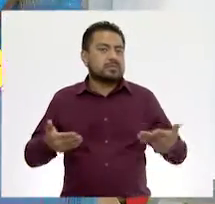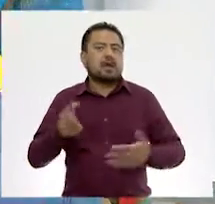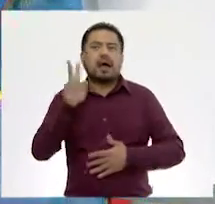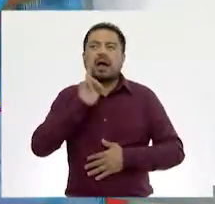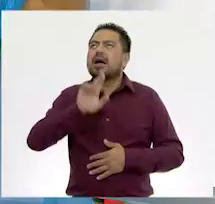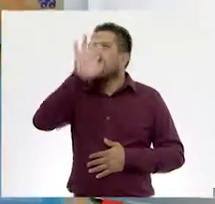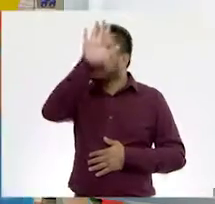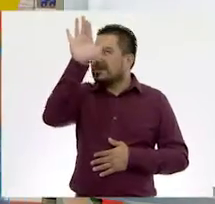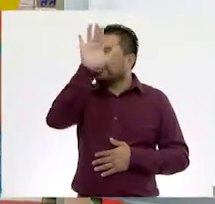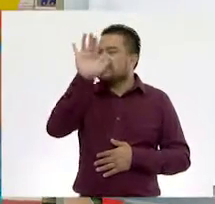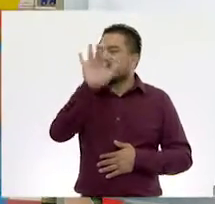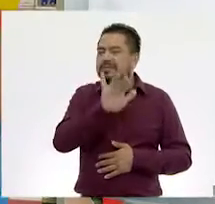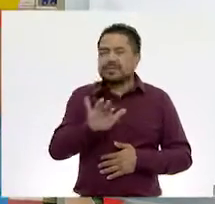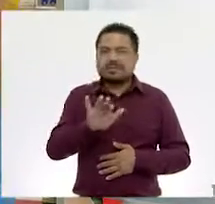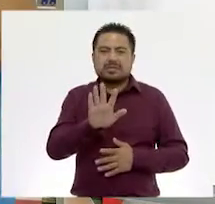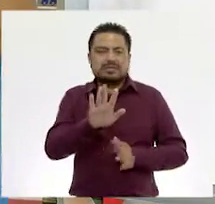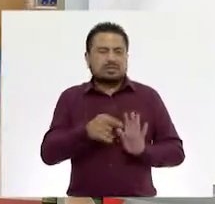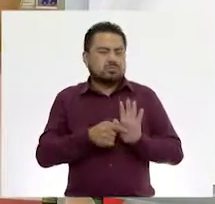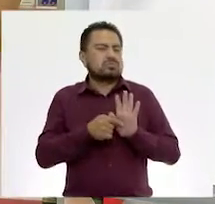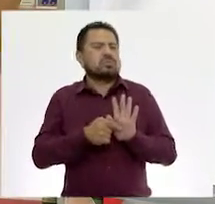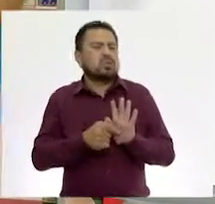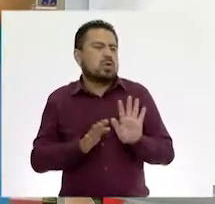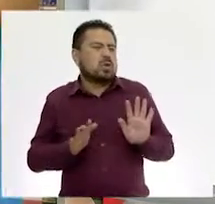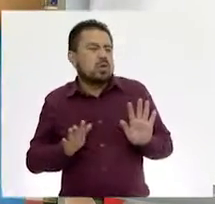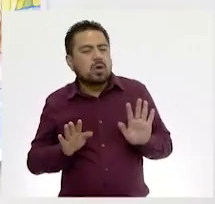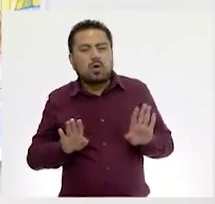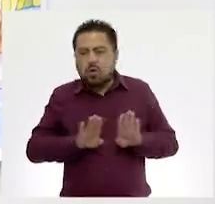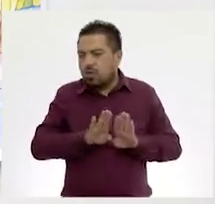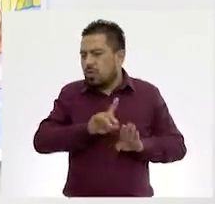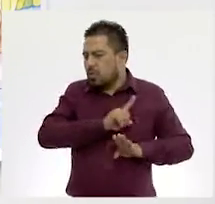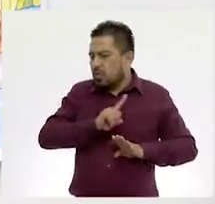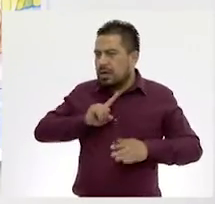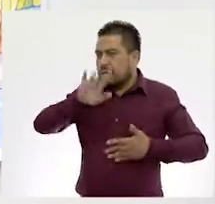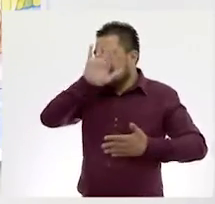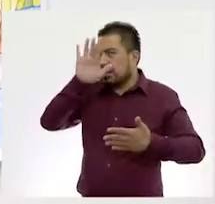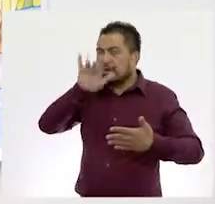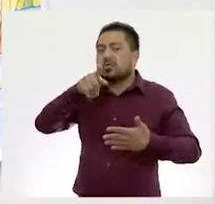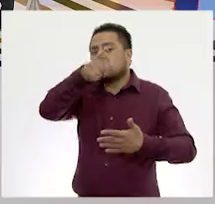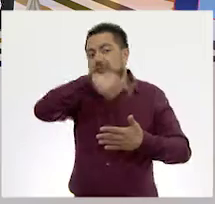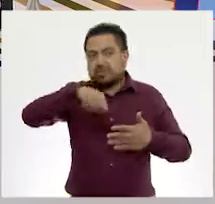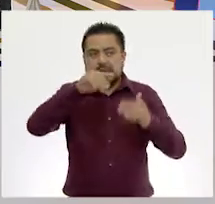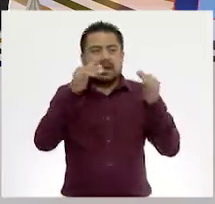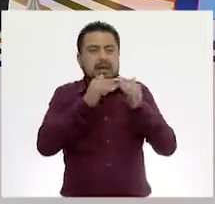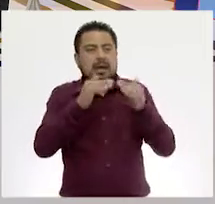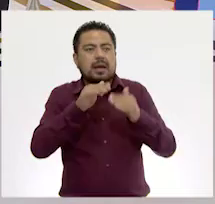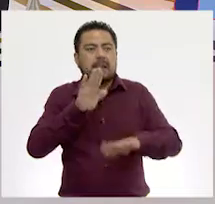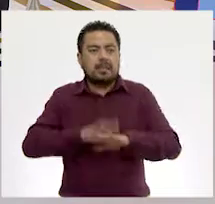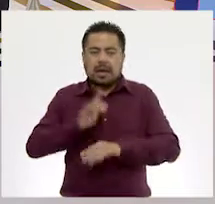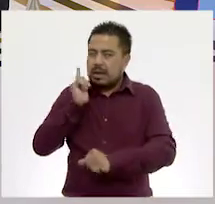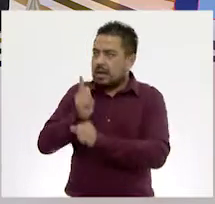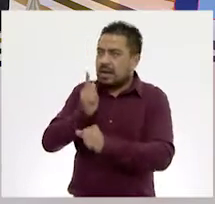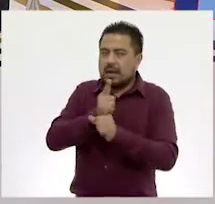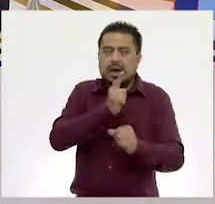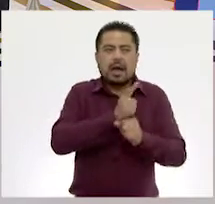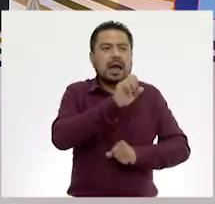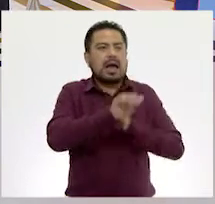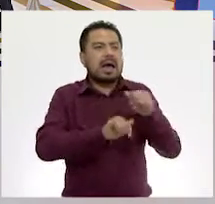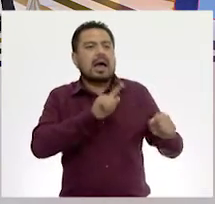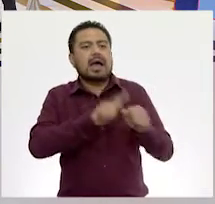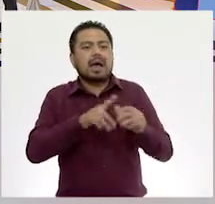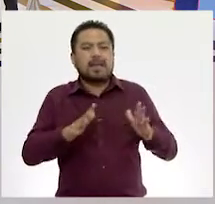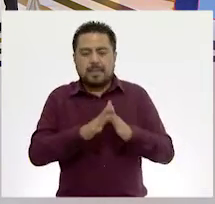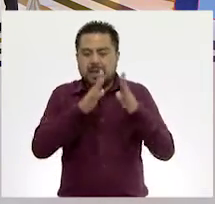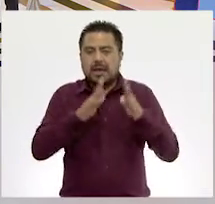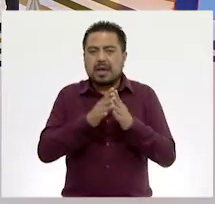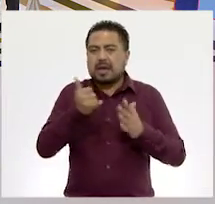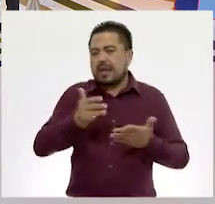vamos a leer una muestrecita más bien de cómo se va a leer y ustedes en casa van a identificar los animales que